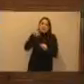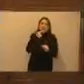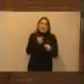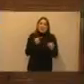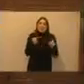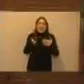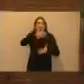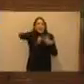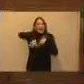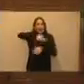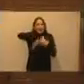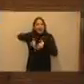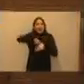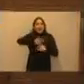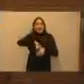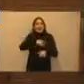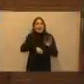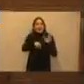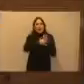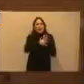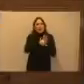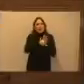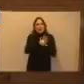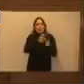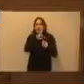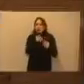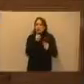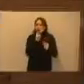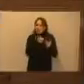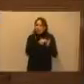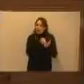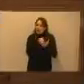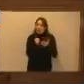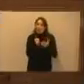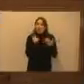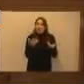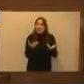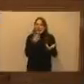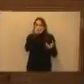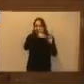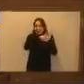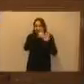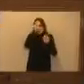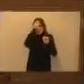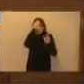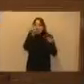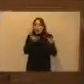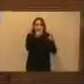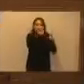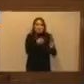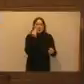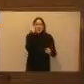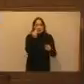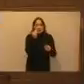giratorias, oiga, ¿aplicamos la ley de forma retroactiva? ¿Qué sistema de garantías quieren ustedes? ¿Qué concepto de las leyes tienen? ¿Ustedes creen que pueden poner en